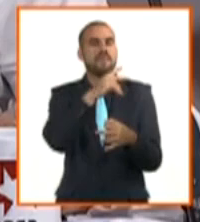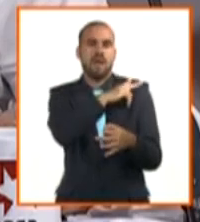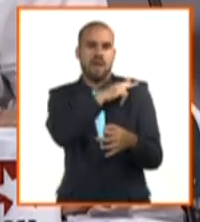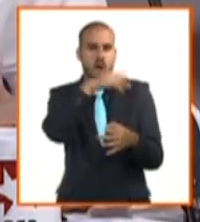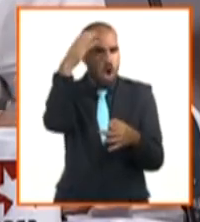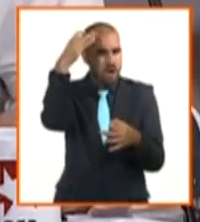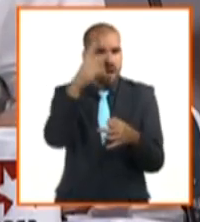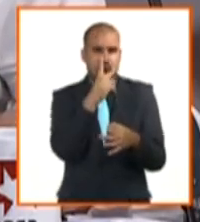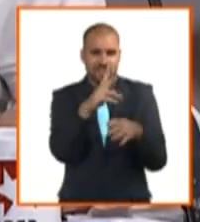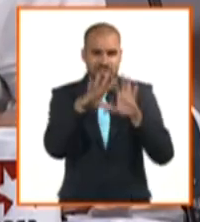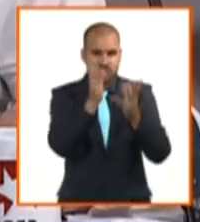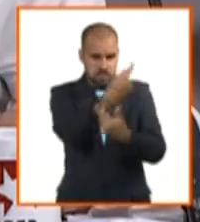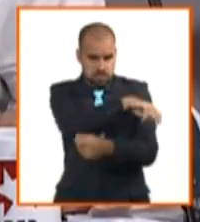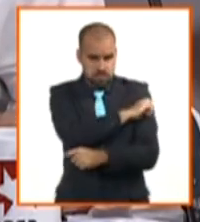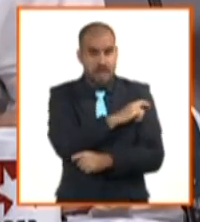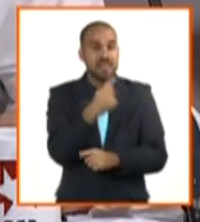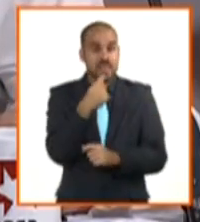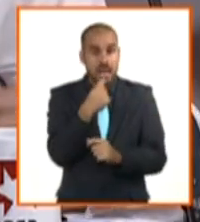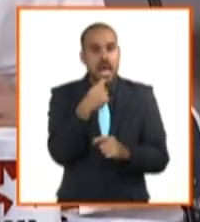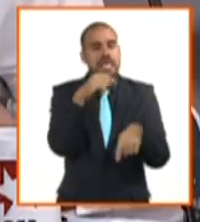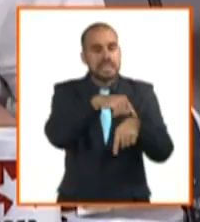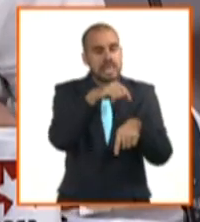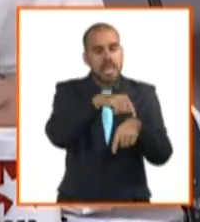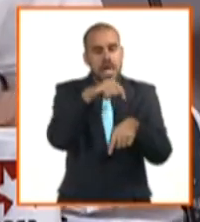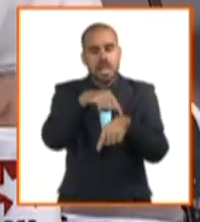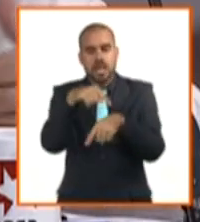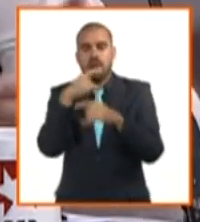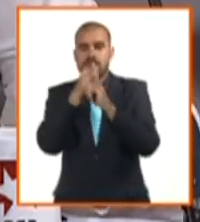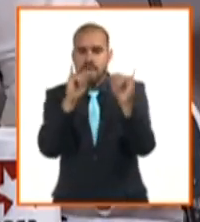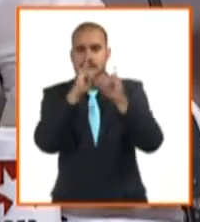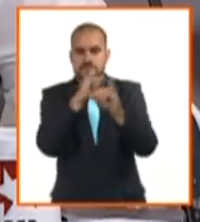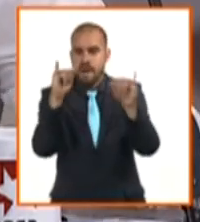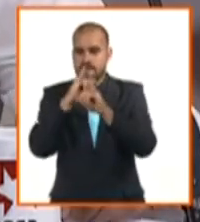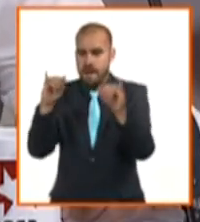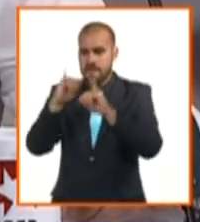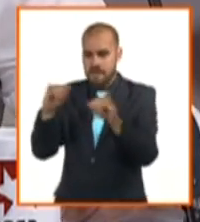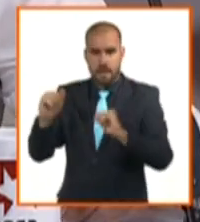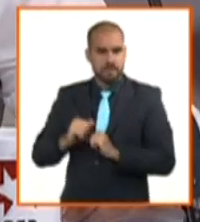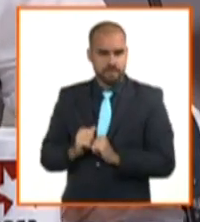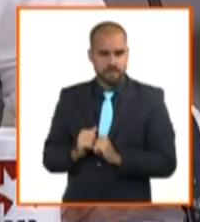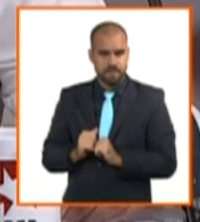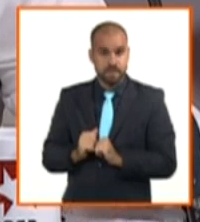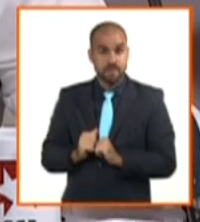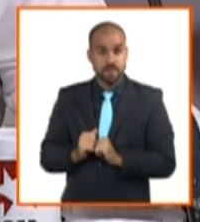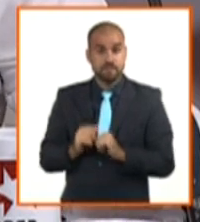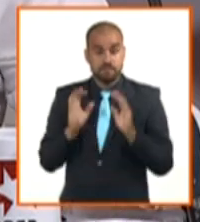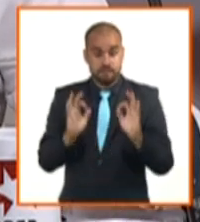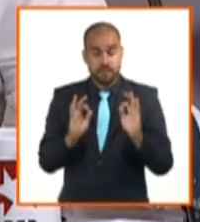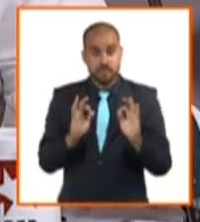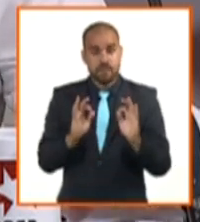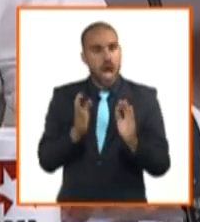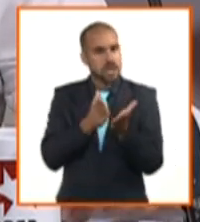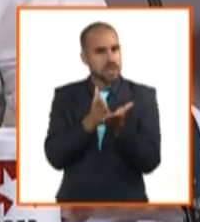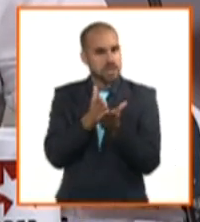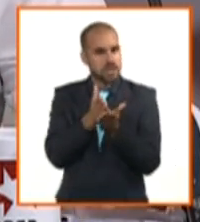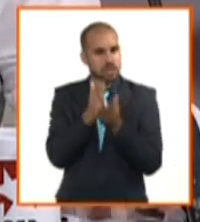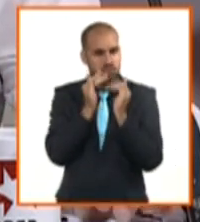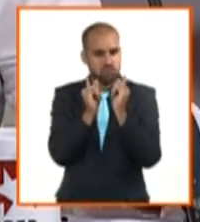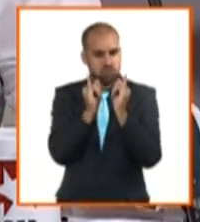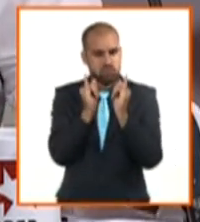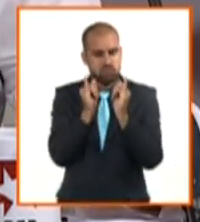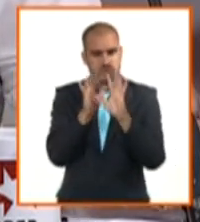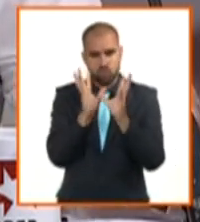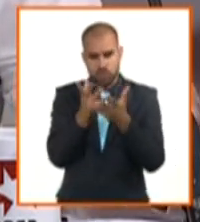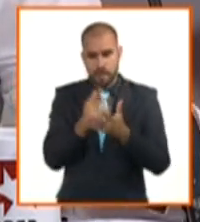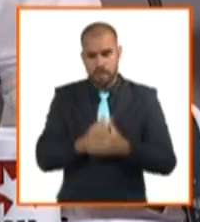diferentes plazos se van emitiendo diferentes informaciones y a partir de ahí se mantiene la información yo quisiera